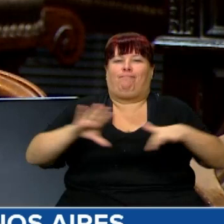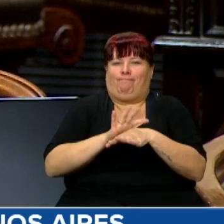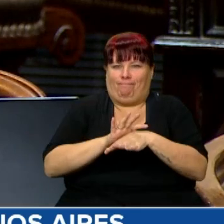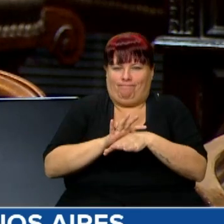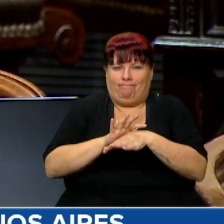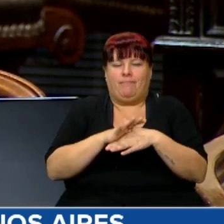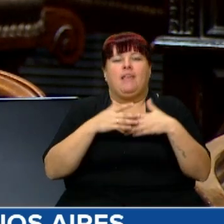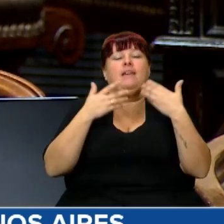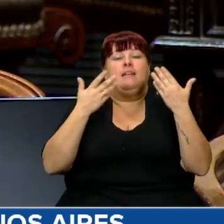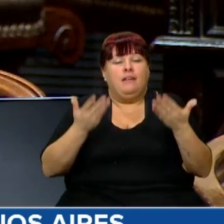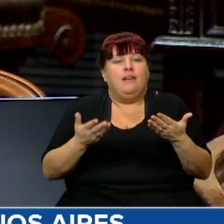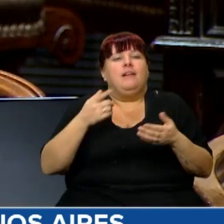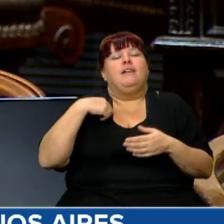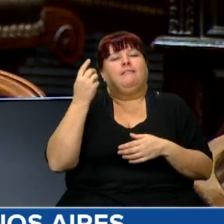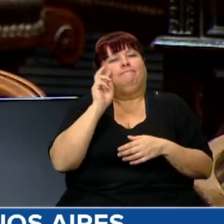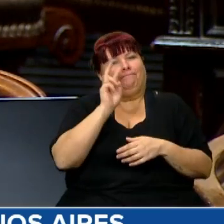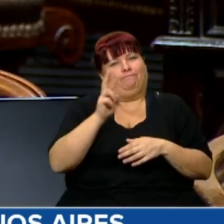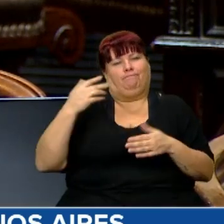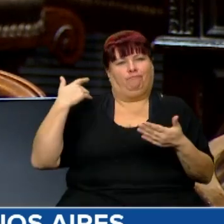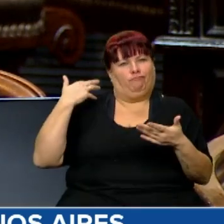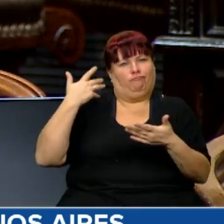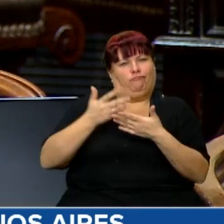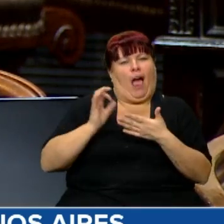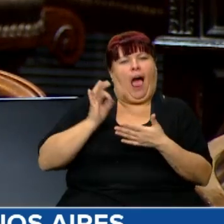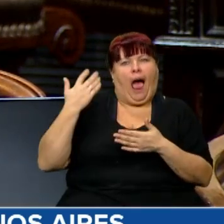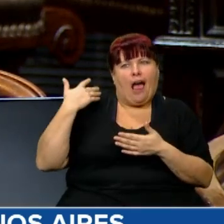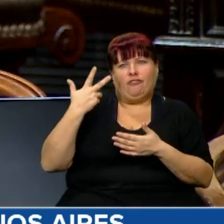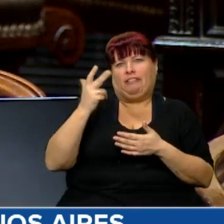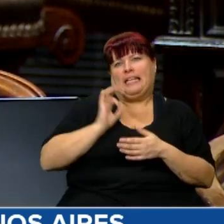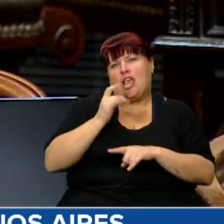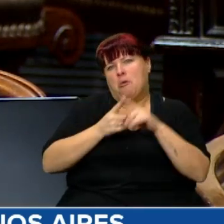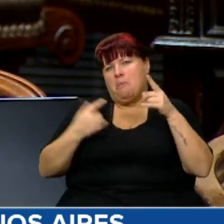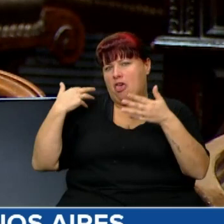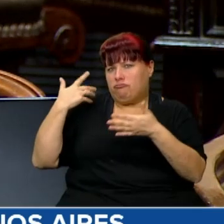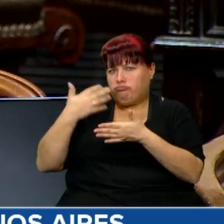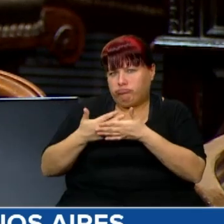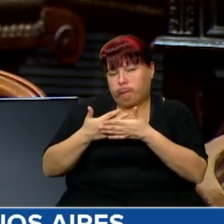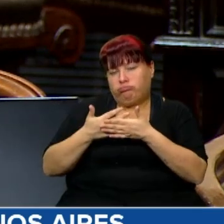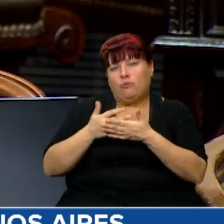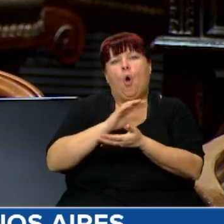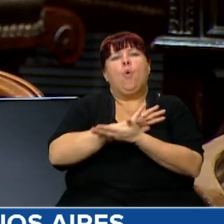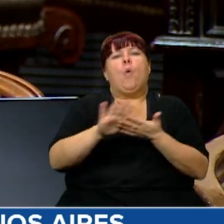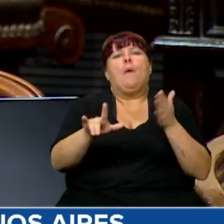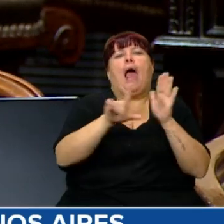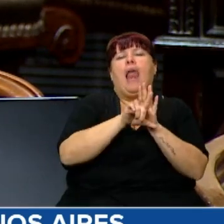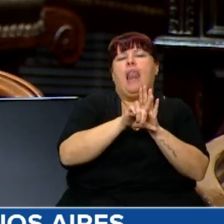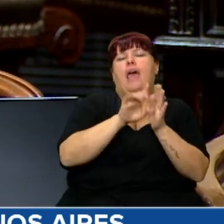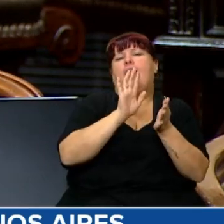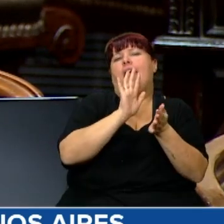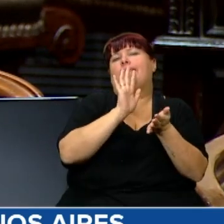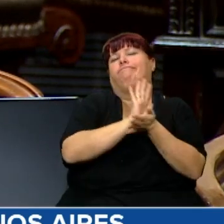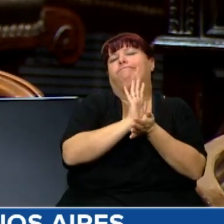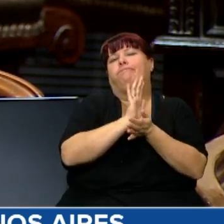En ese sentido, hemos visto en los últimos años, los últimos 3 años y medio, o nuevos regímenes de